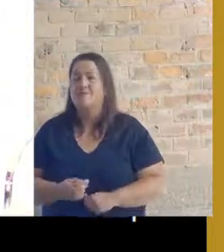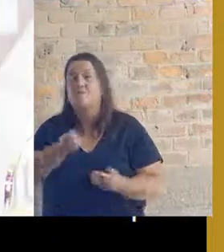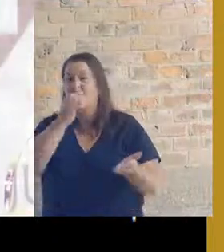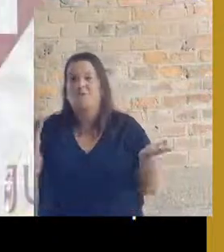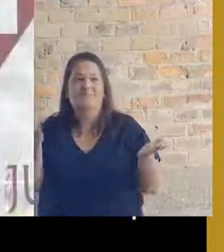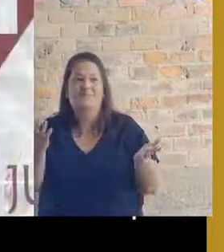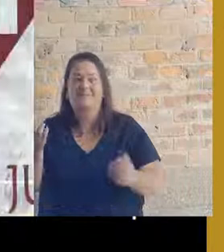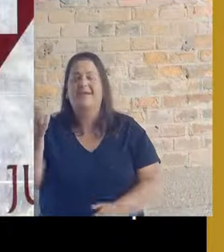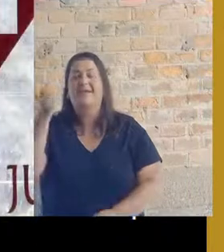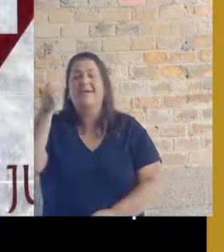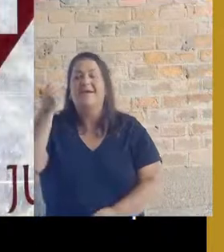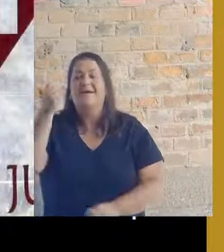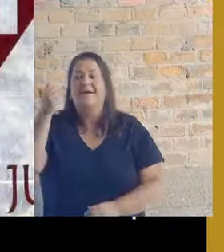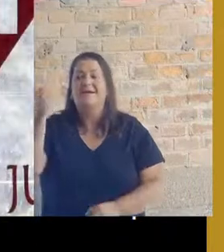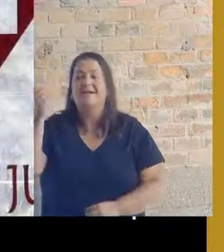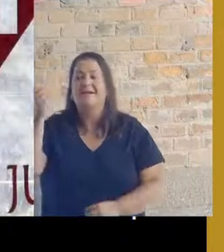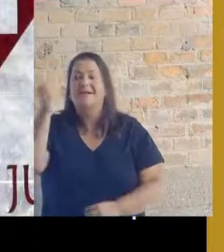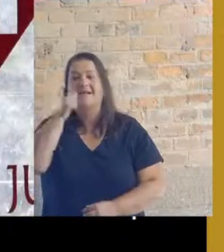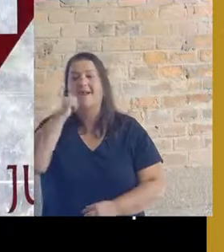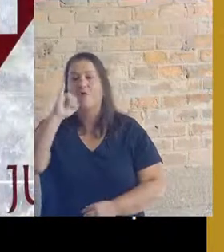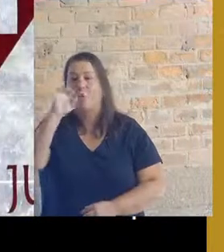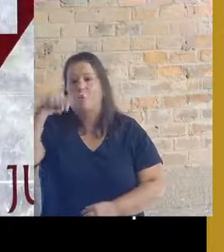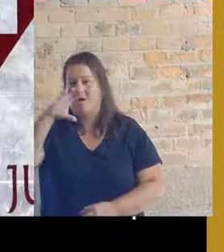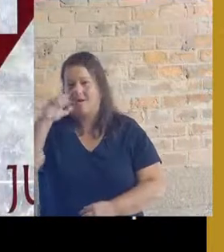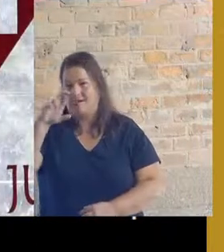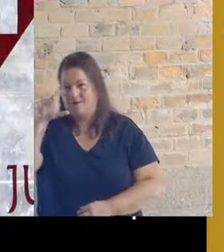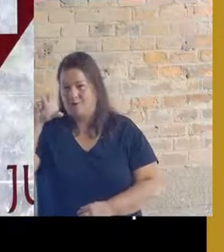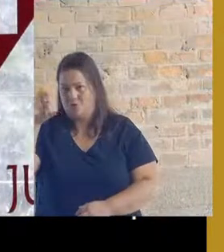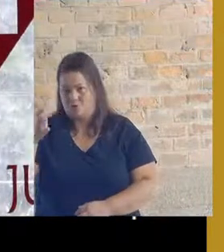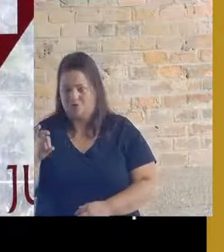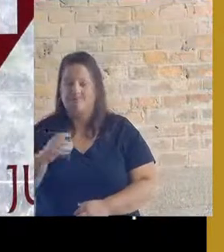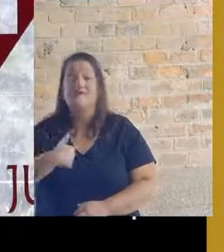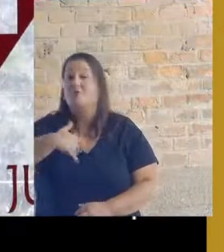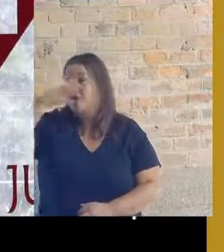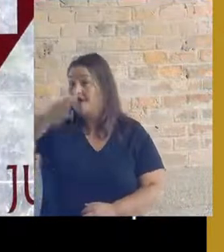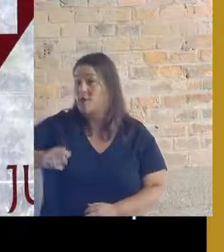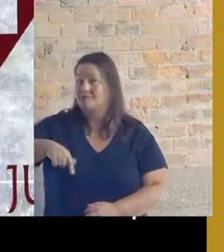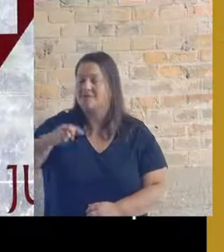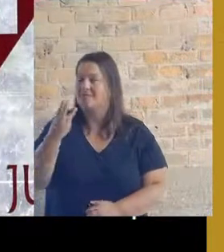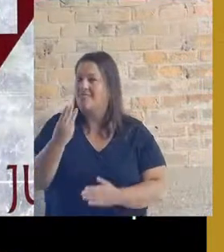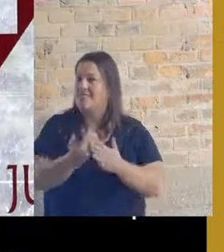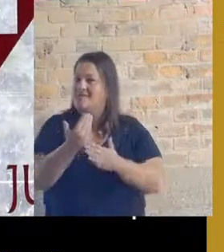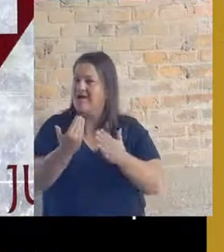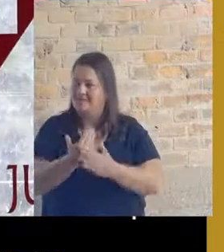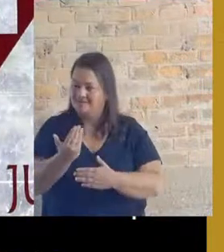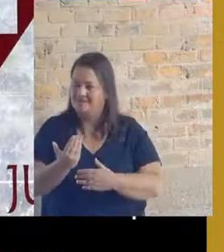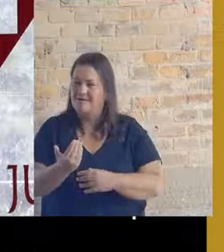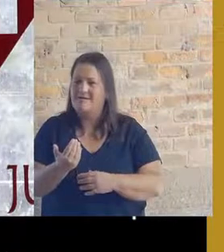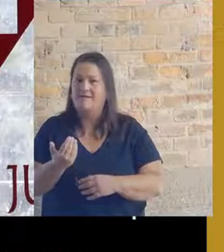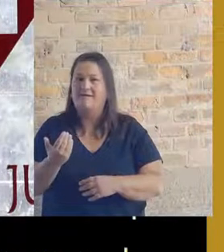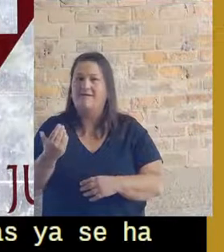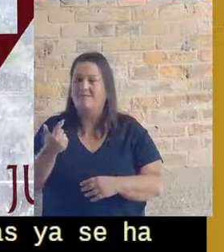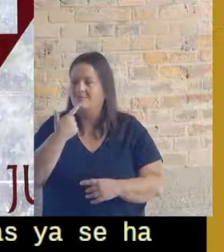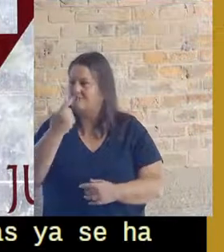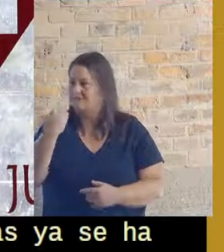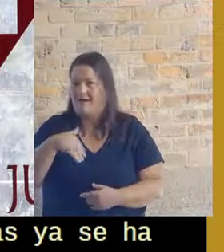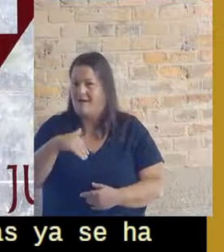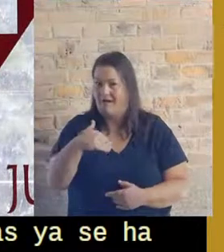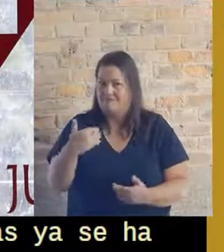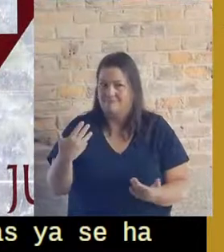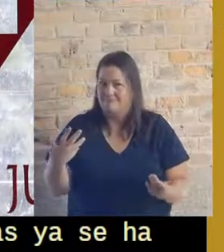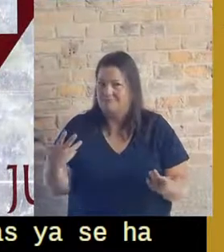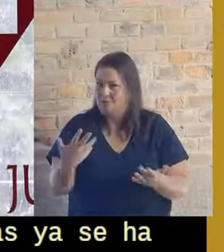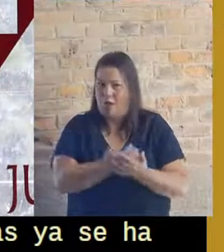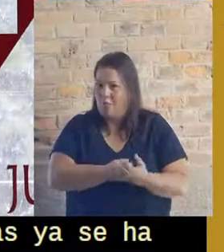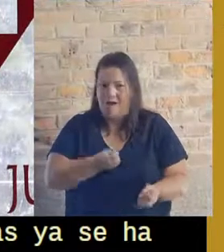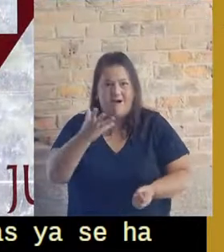bueno querido Juan Carlos creo que estos tres días ya se ha dicho casi todo lo que